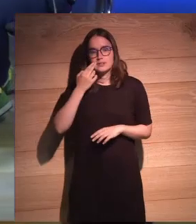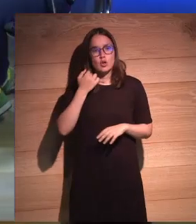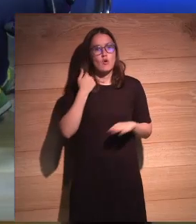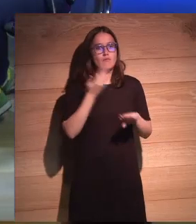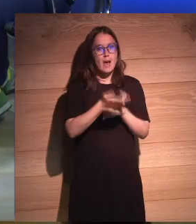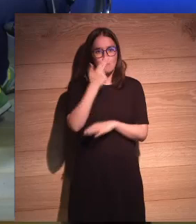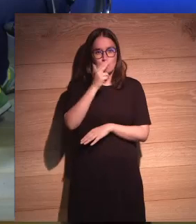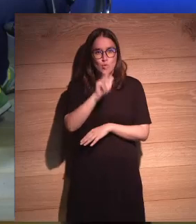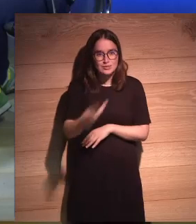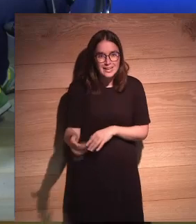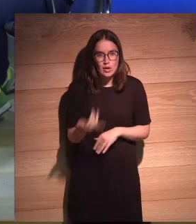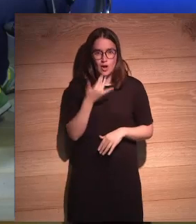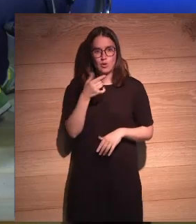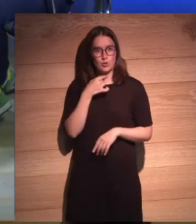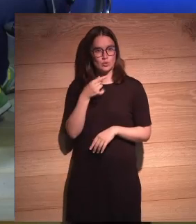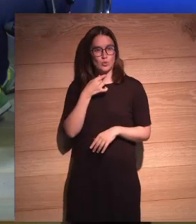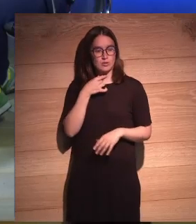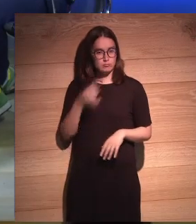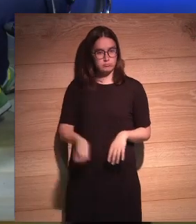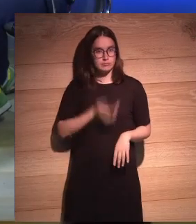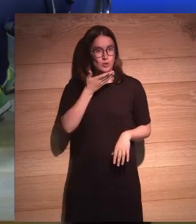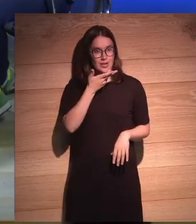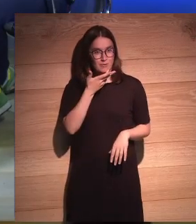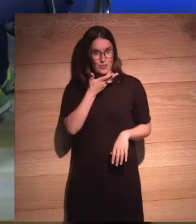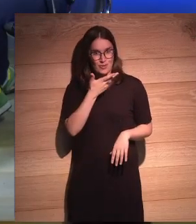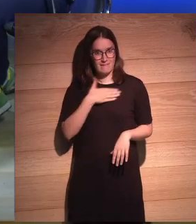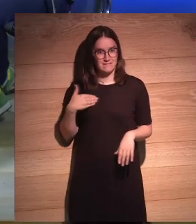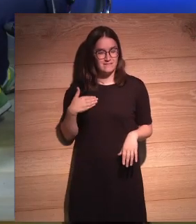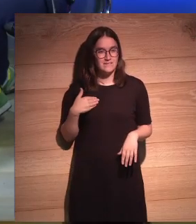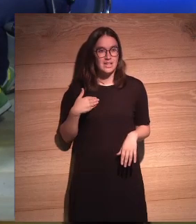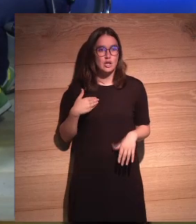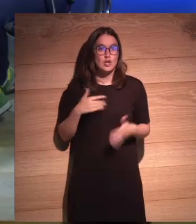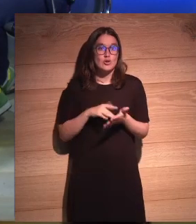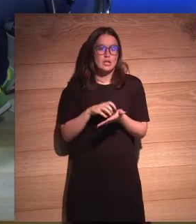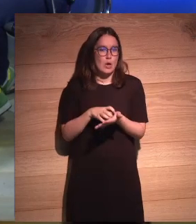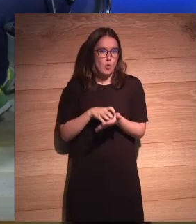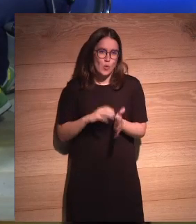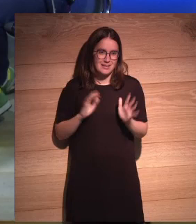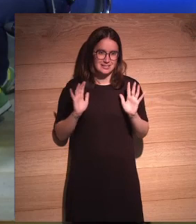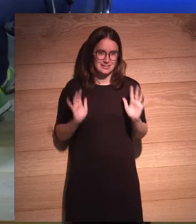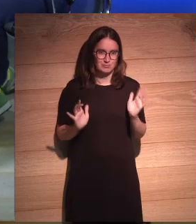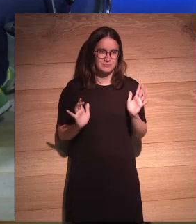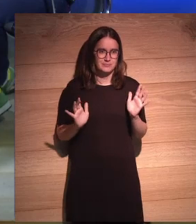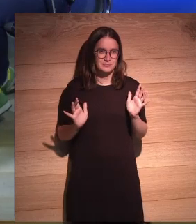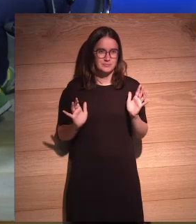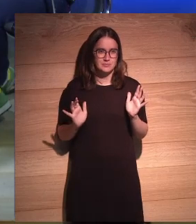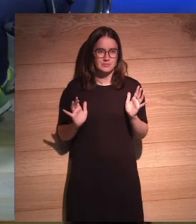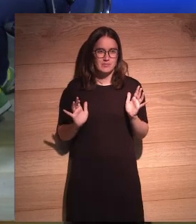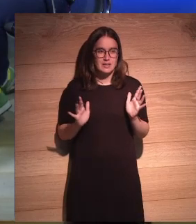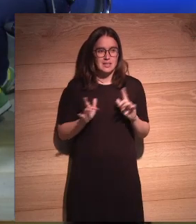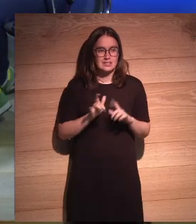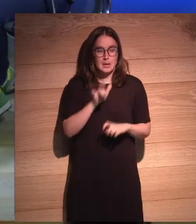que nos apasionan, que nos gustan o que deseamos conocer. Tengo dudas de que